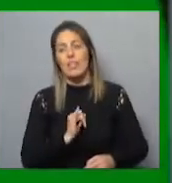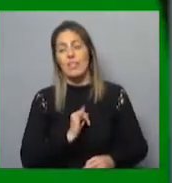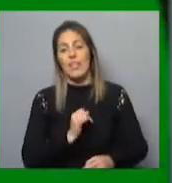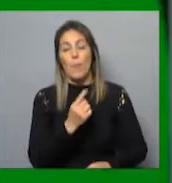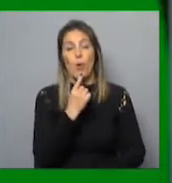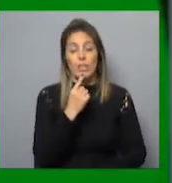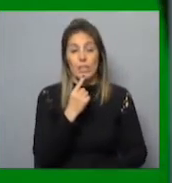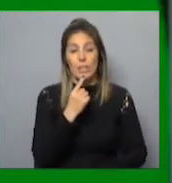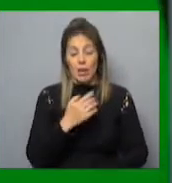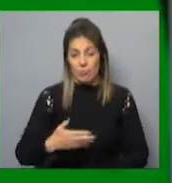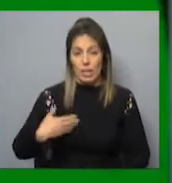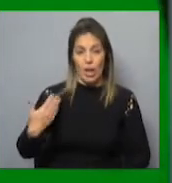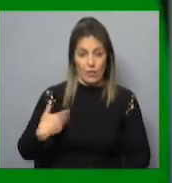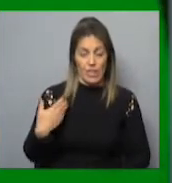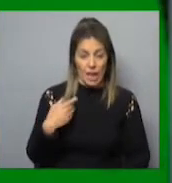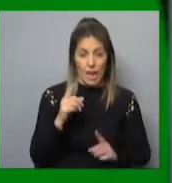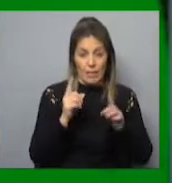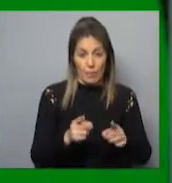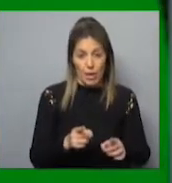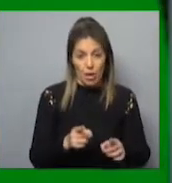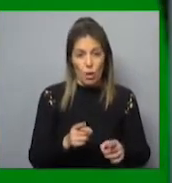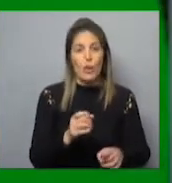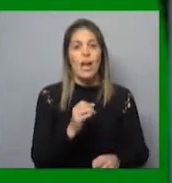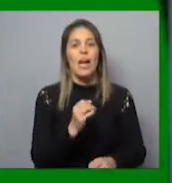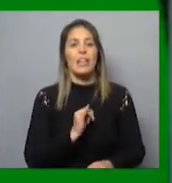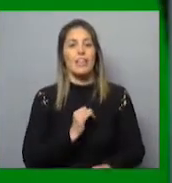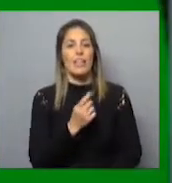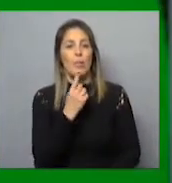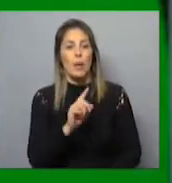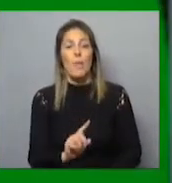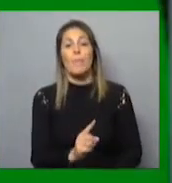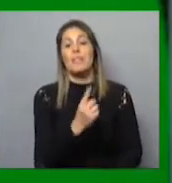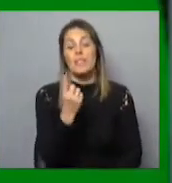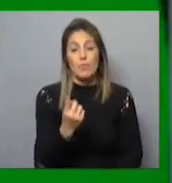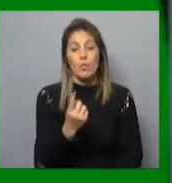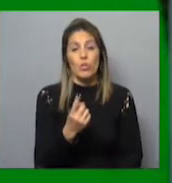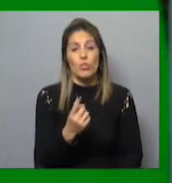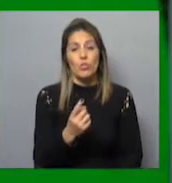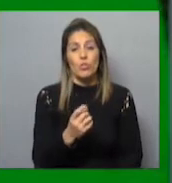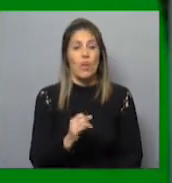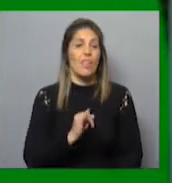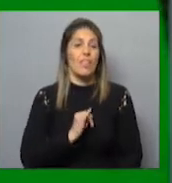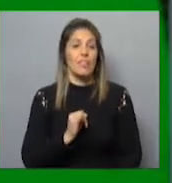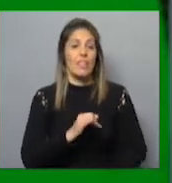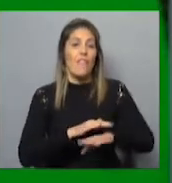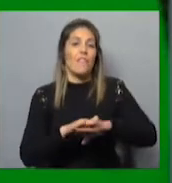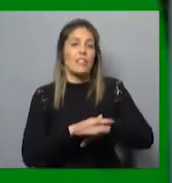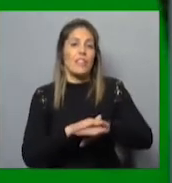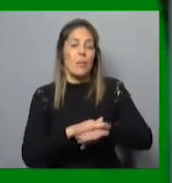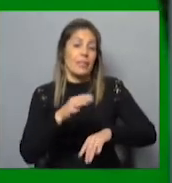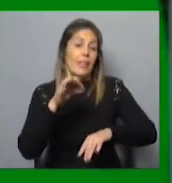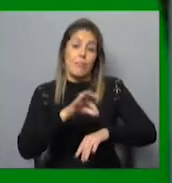reivindicarla como una identidad política pero en principio es una identidad que básicamente del punto de vista de la